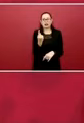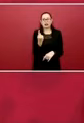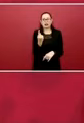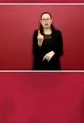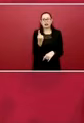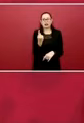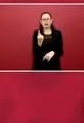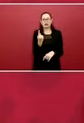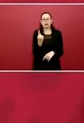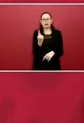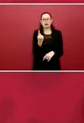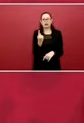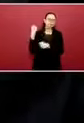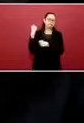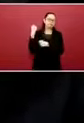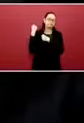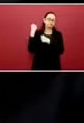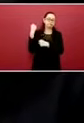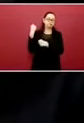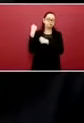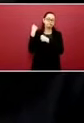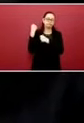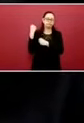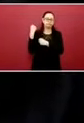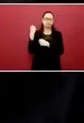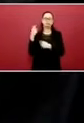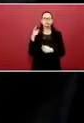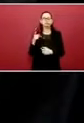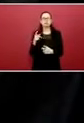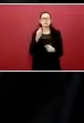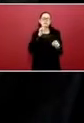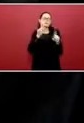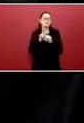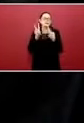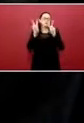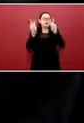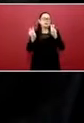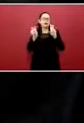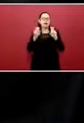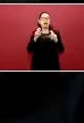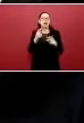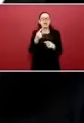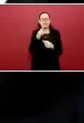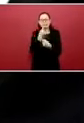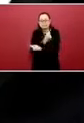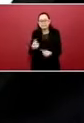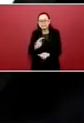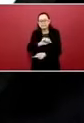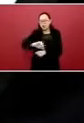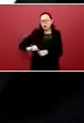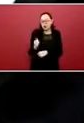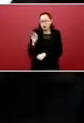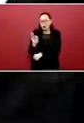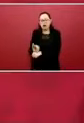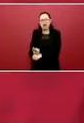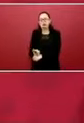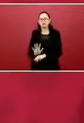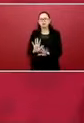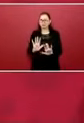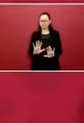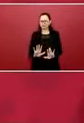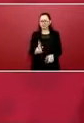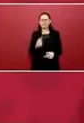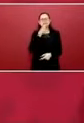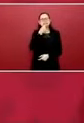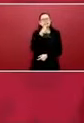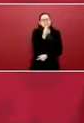está la protesta de las estancias infantiles, se va a proteger a todos los niños de